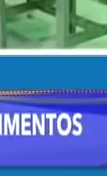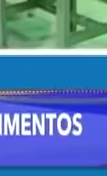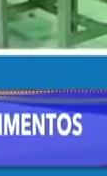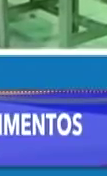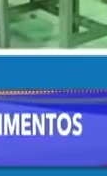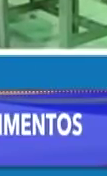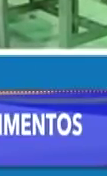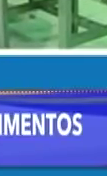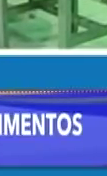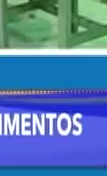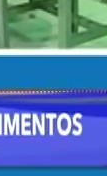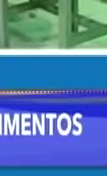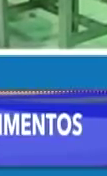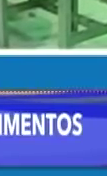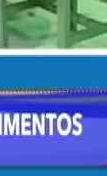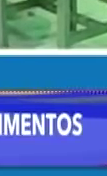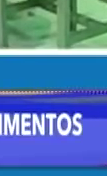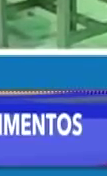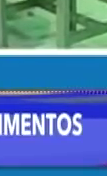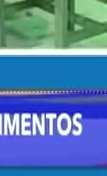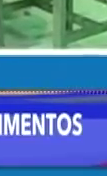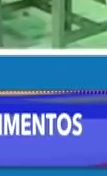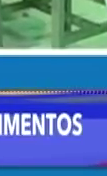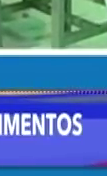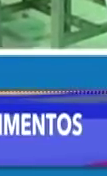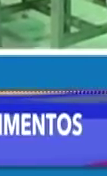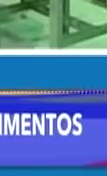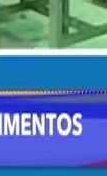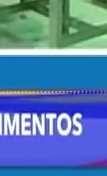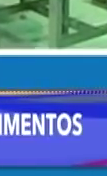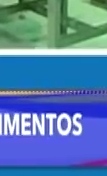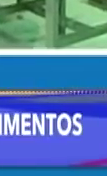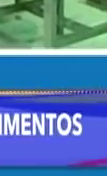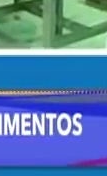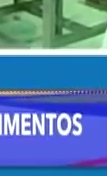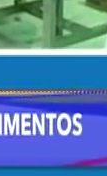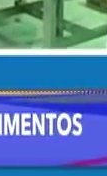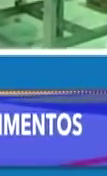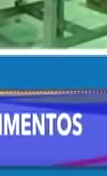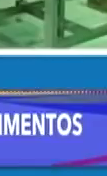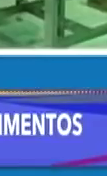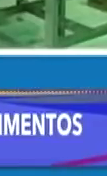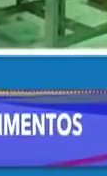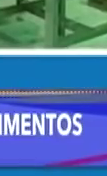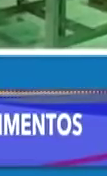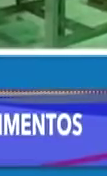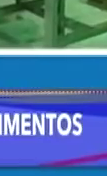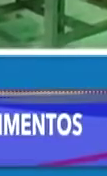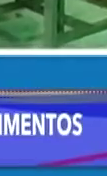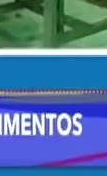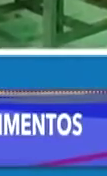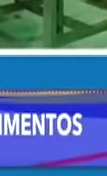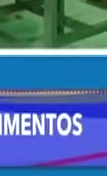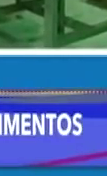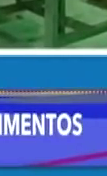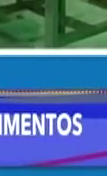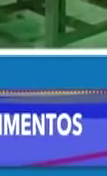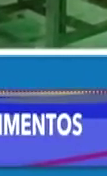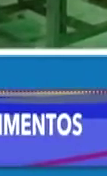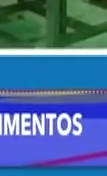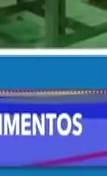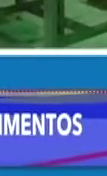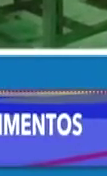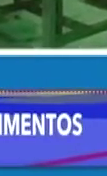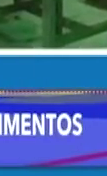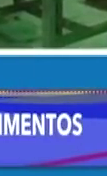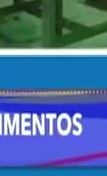y le doy la bienvenida a los capital al capital internacional capital